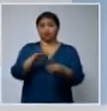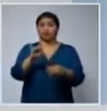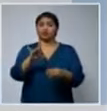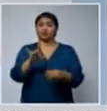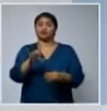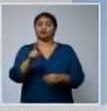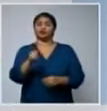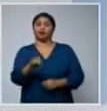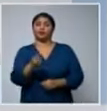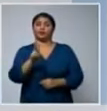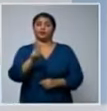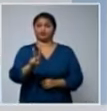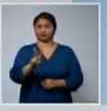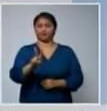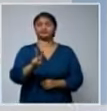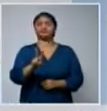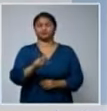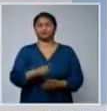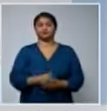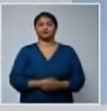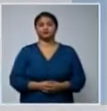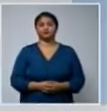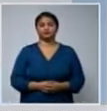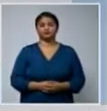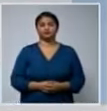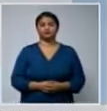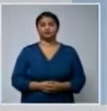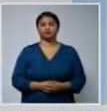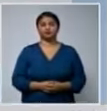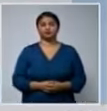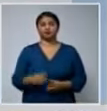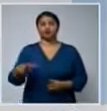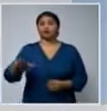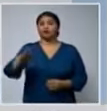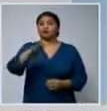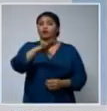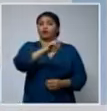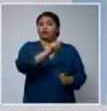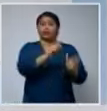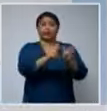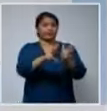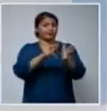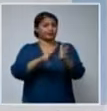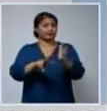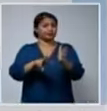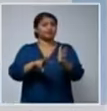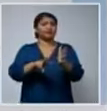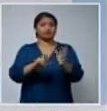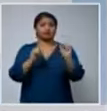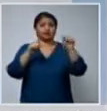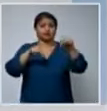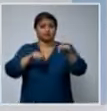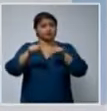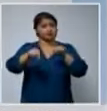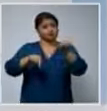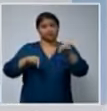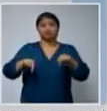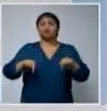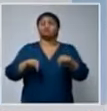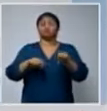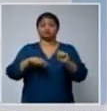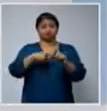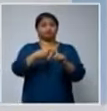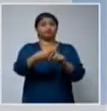15,2%. Todas las provincias confirman casos, exceptuando, en edades